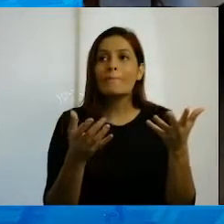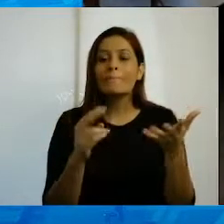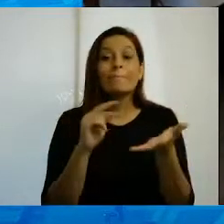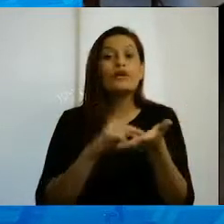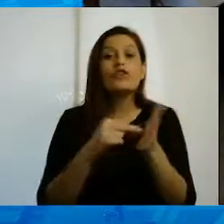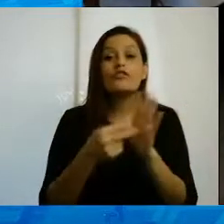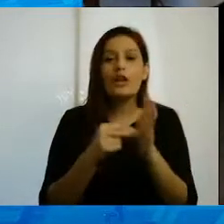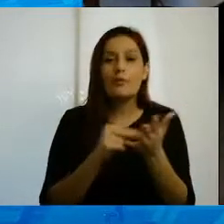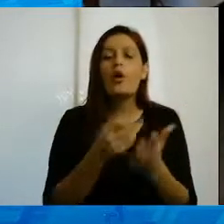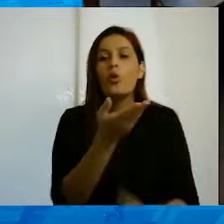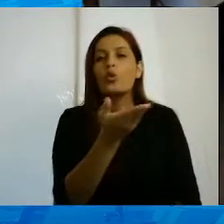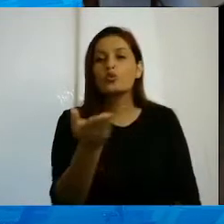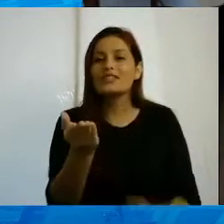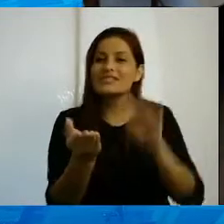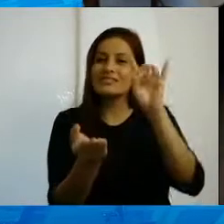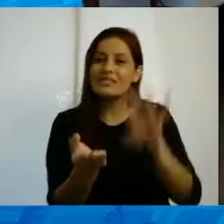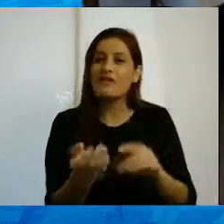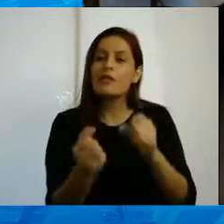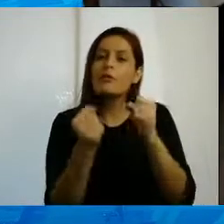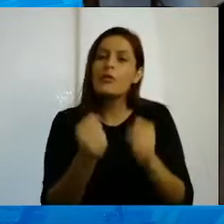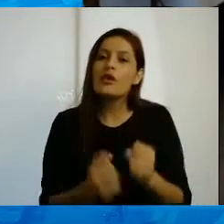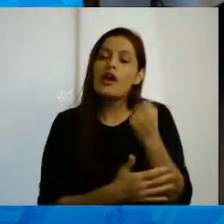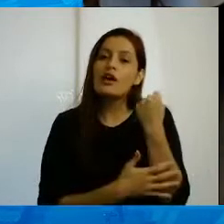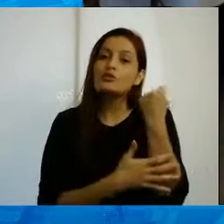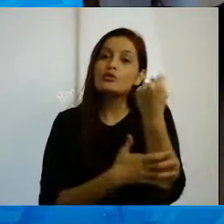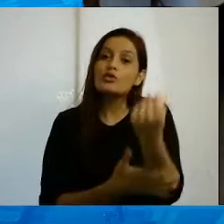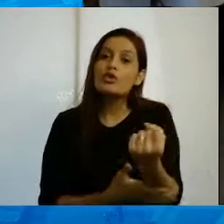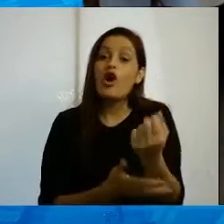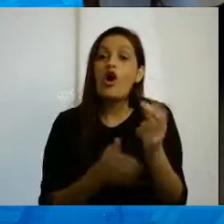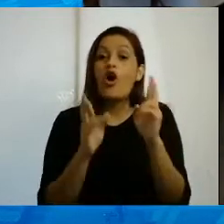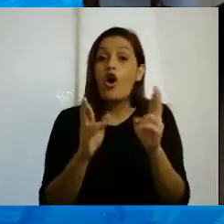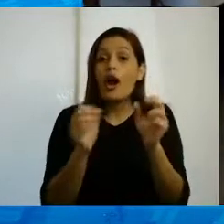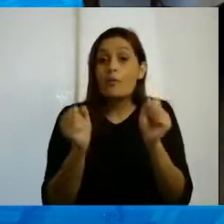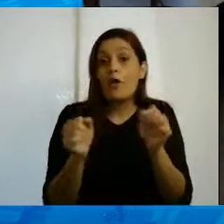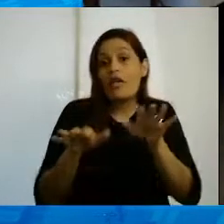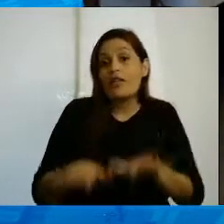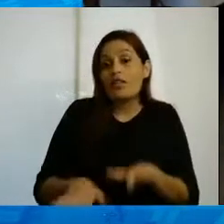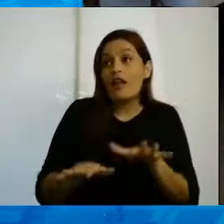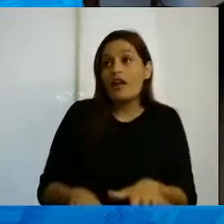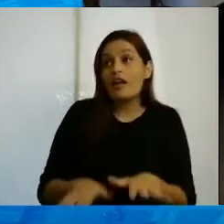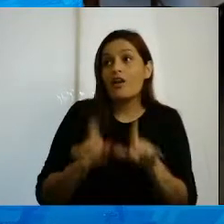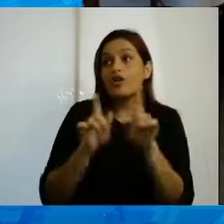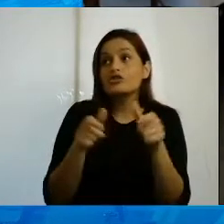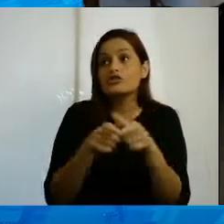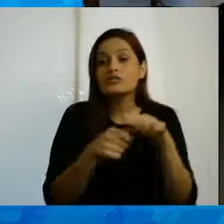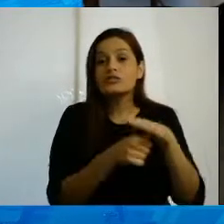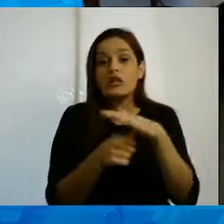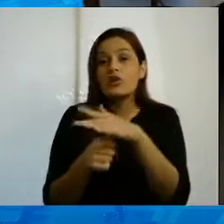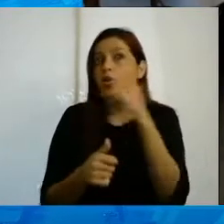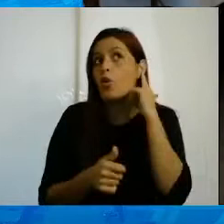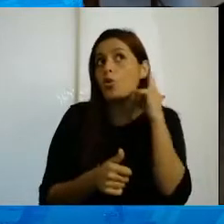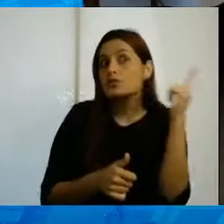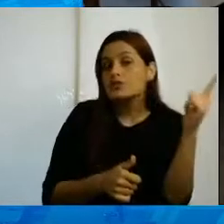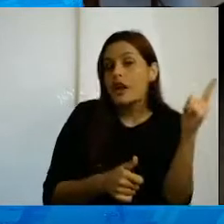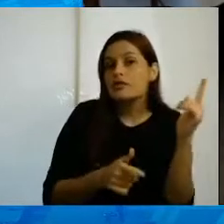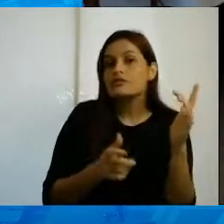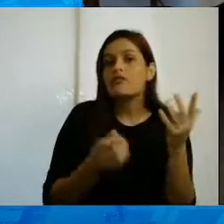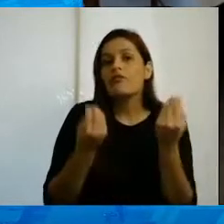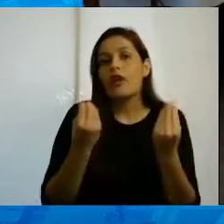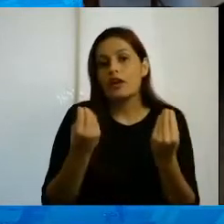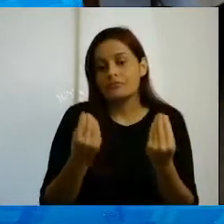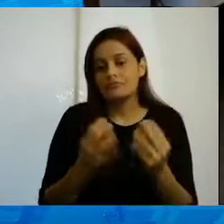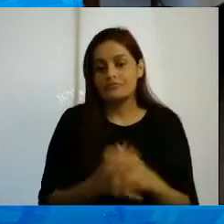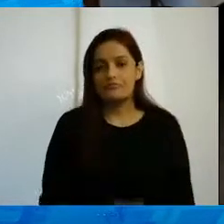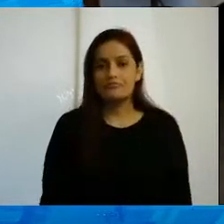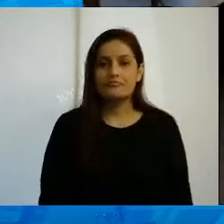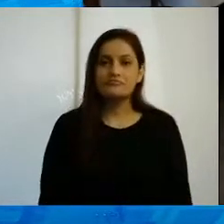problemáticas que usted seguramente podrá abordar. Así que si es posible quedarse en el consejo para escuchar a los vecinos, escuchar el consejo, yo creo que sería valorable.